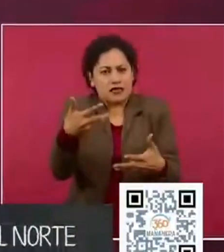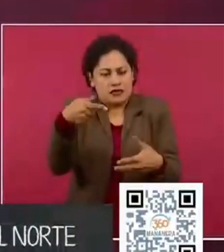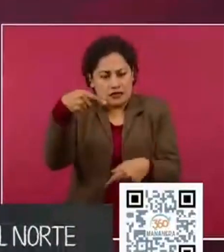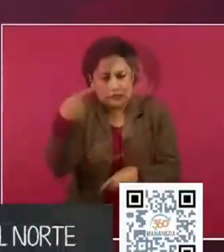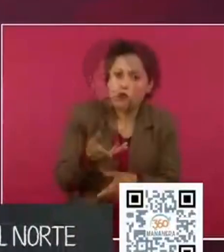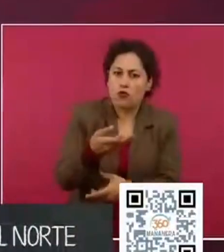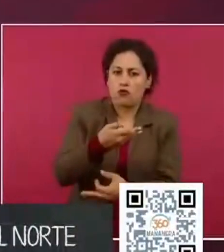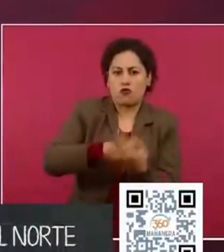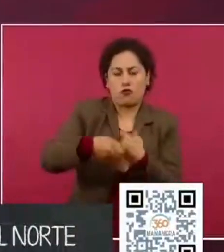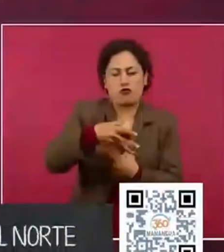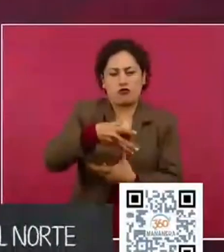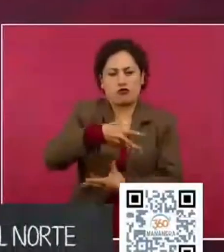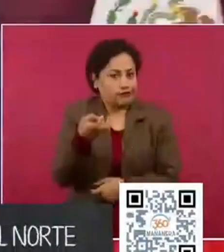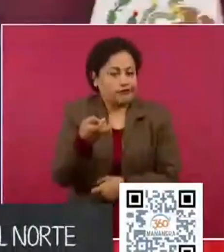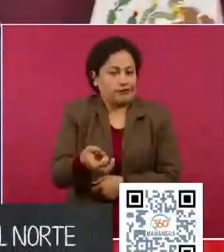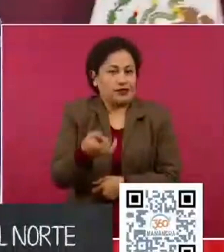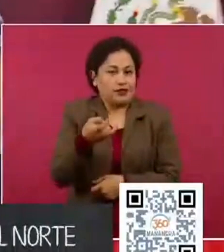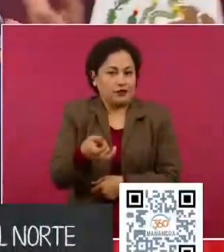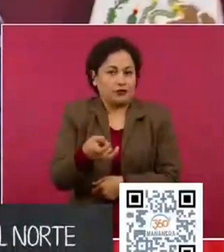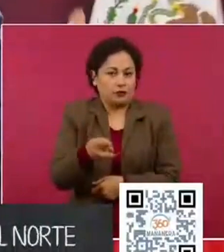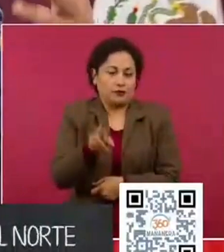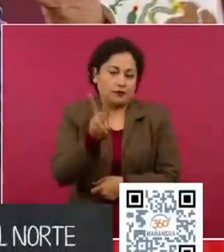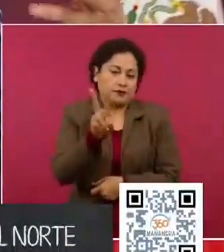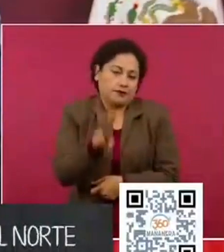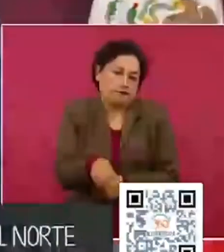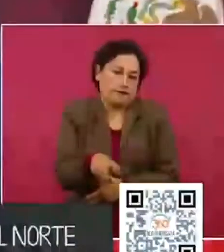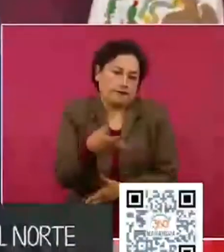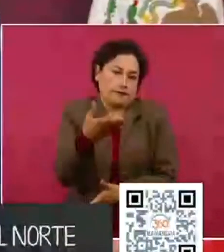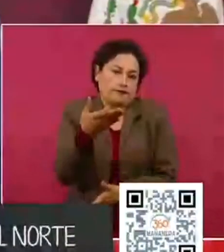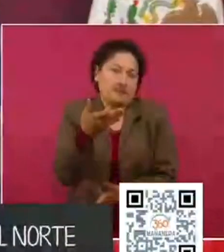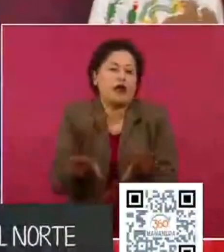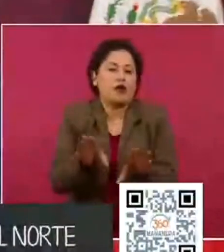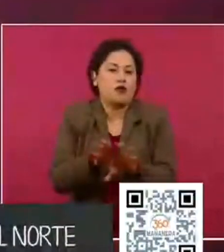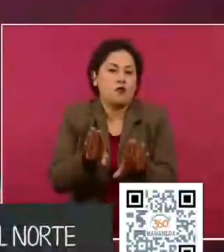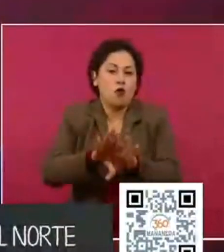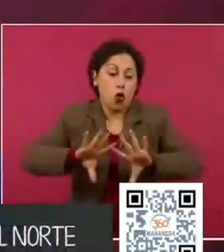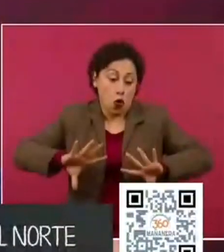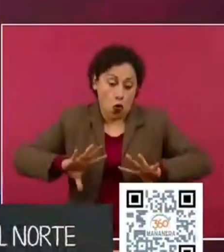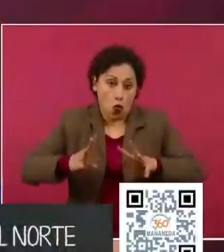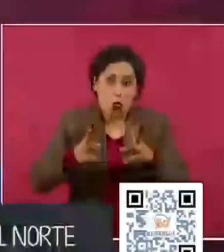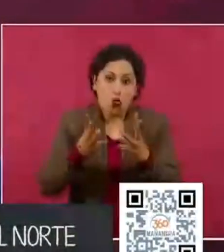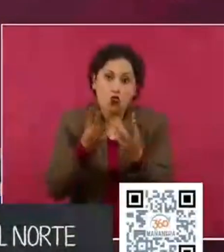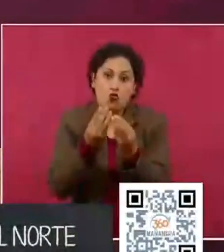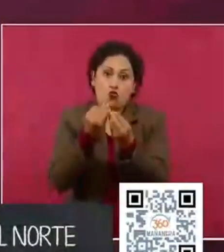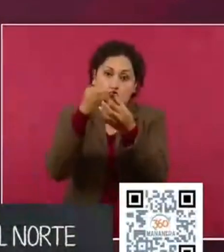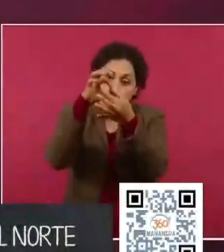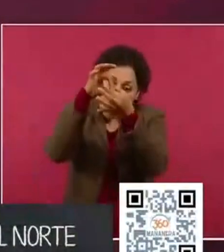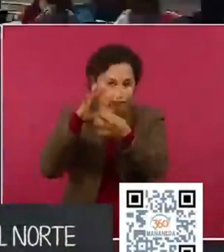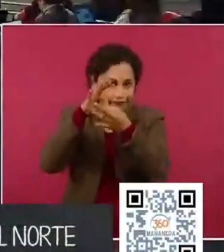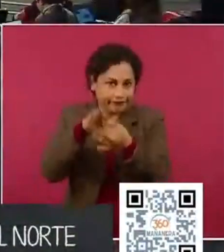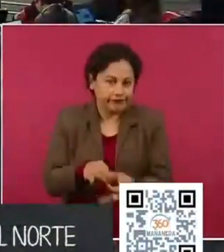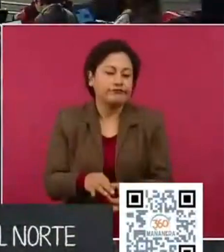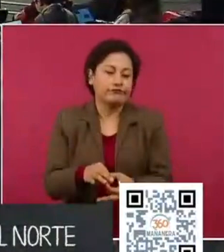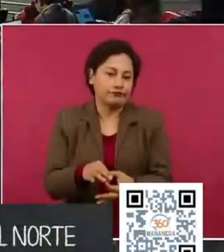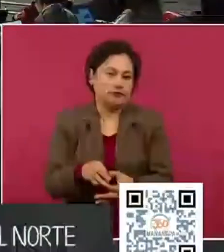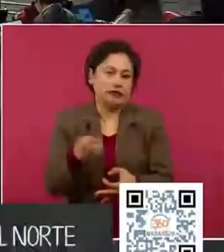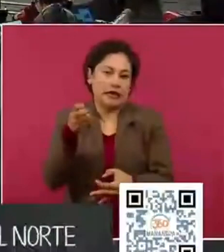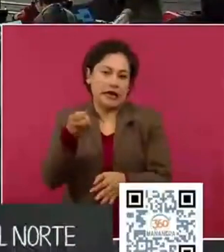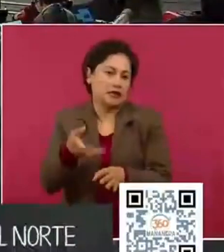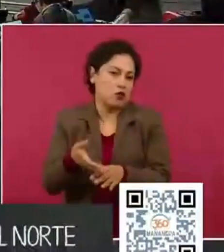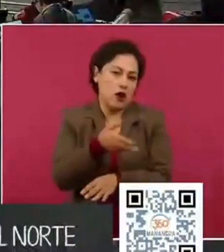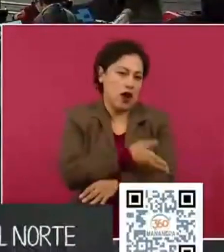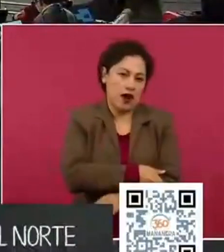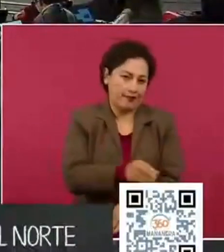esto implica planear de manera conjunta que no se hacía A